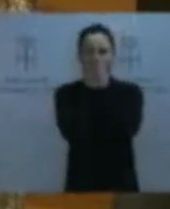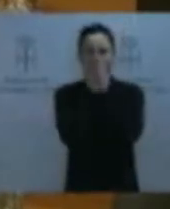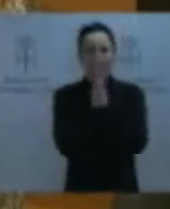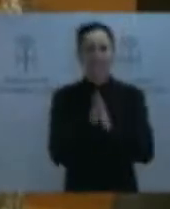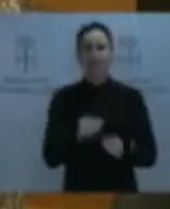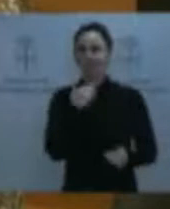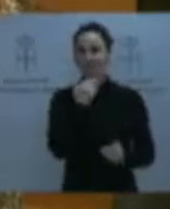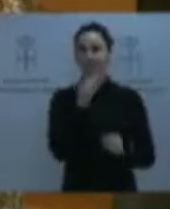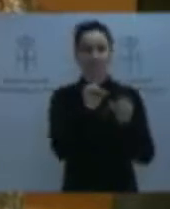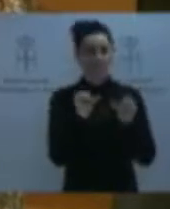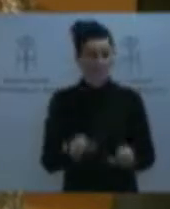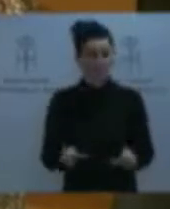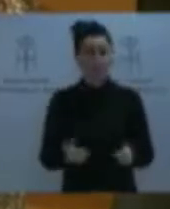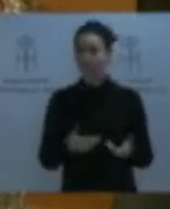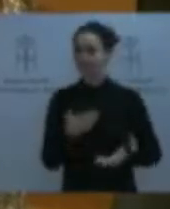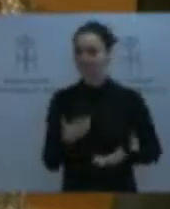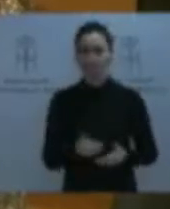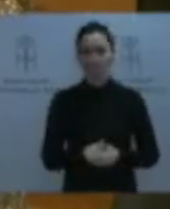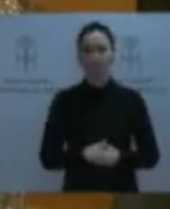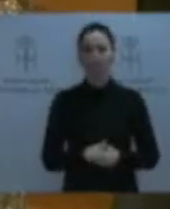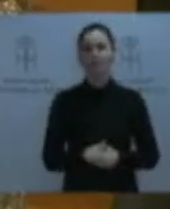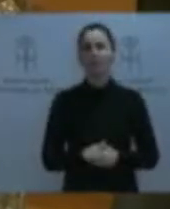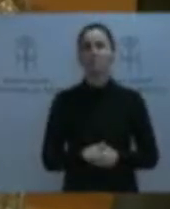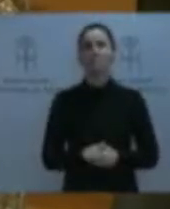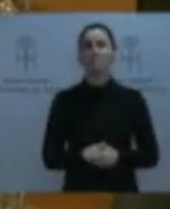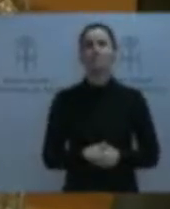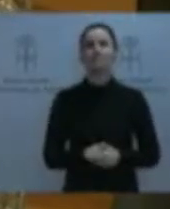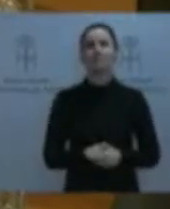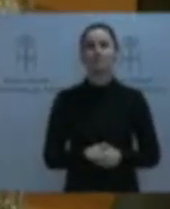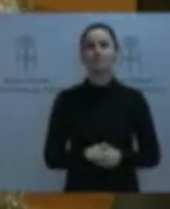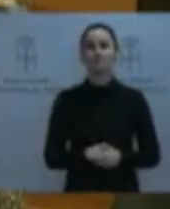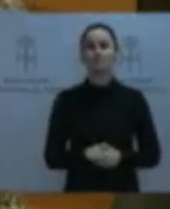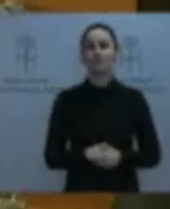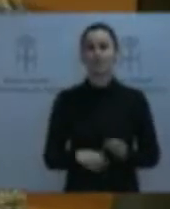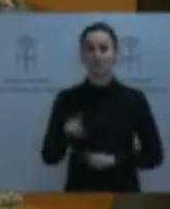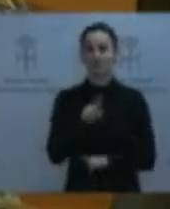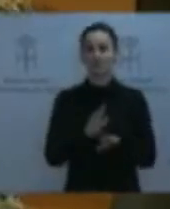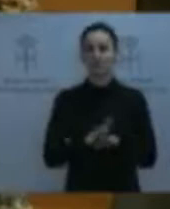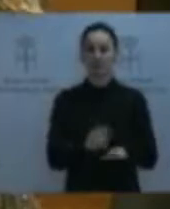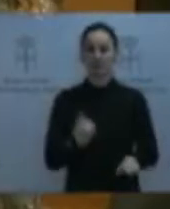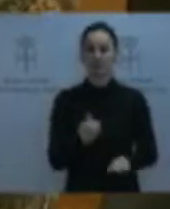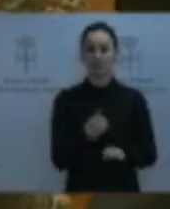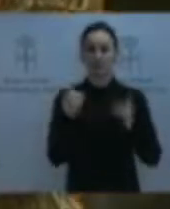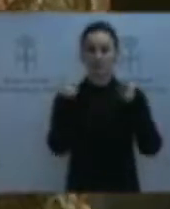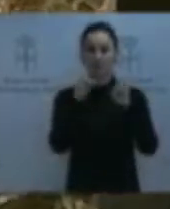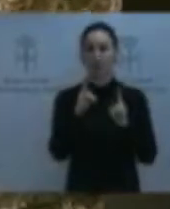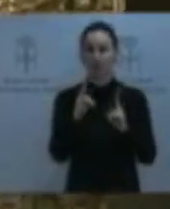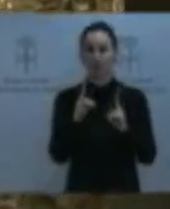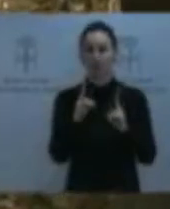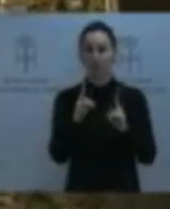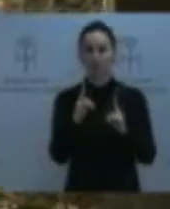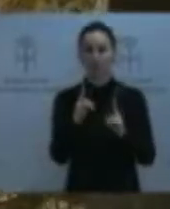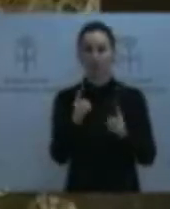muchísimo el problema para nuestros ganaderos. Miren, también las desesperanzas por parte de